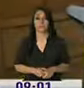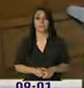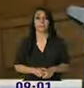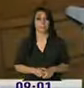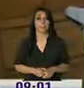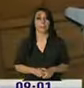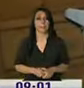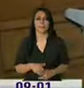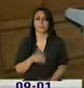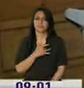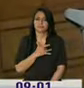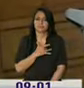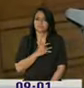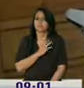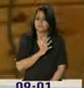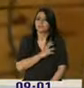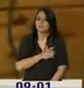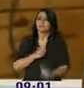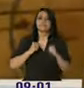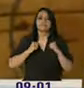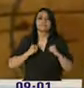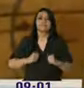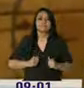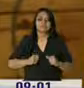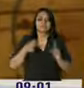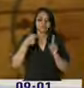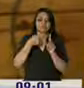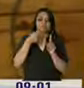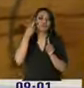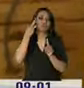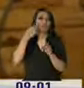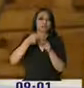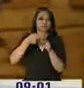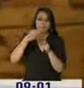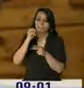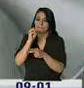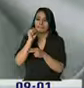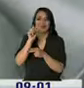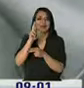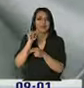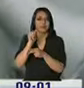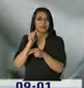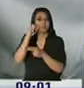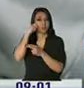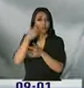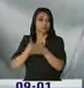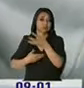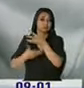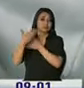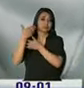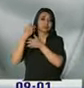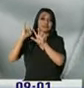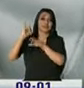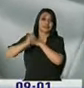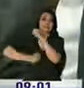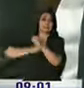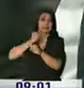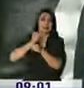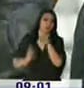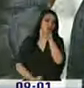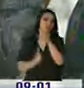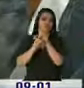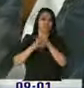Nostálgica y con algo de tristeza, Maritza recuerda aquel día hace 6 años en el que la vida le dio un giro total. Ella